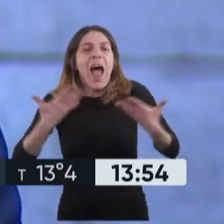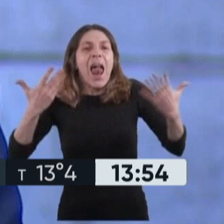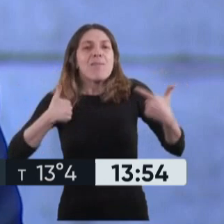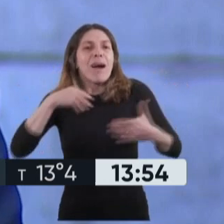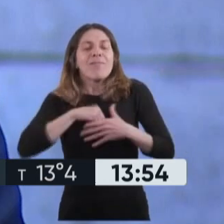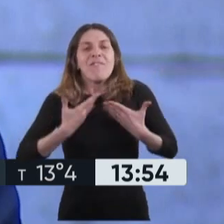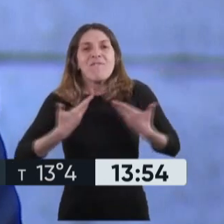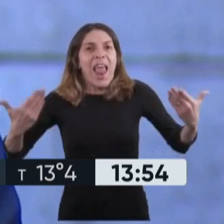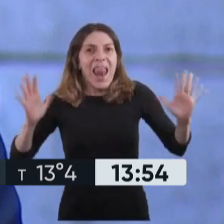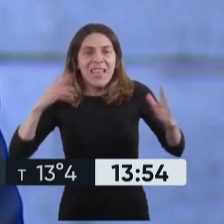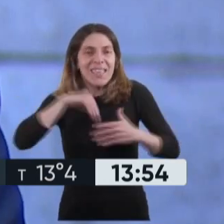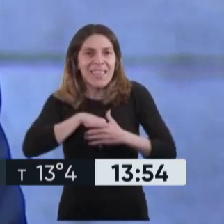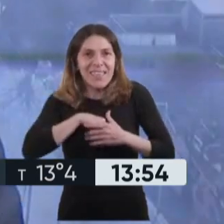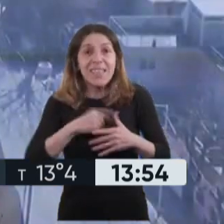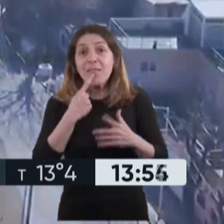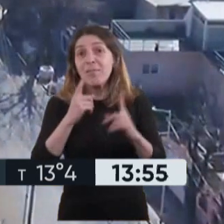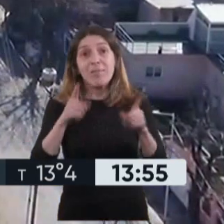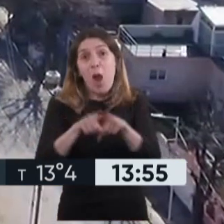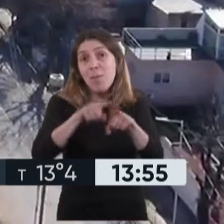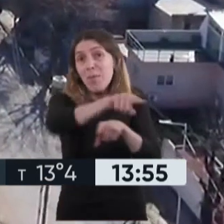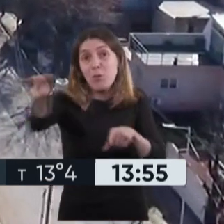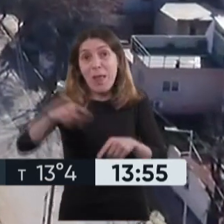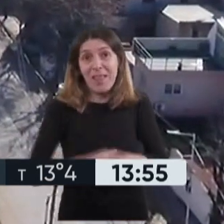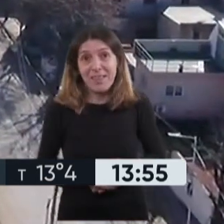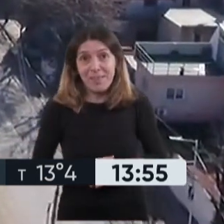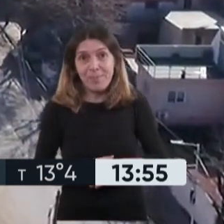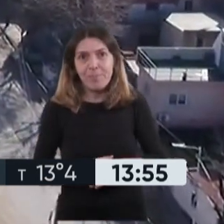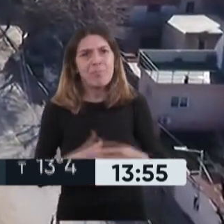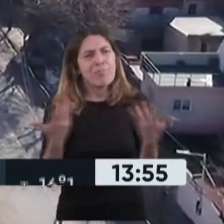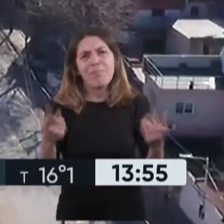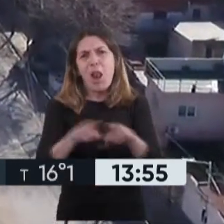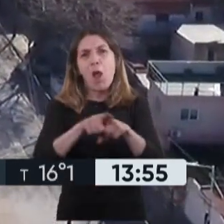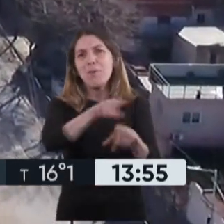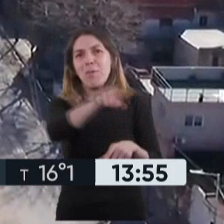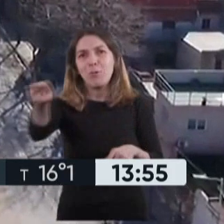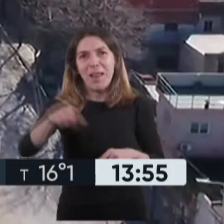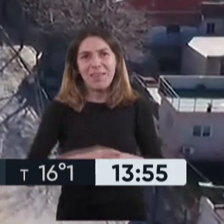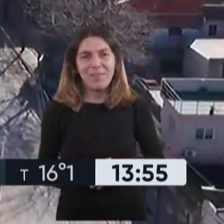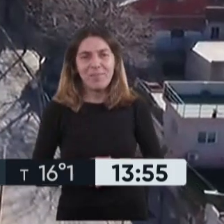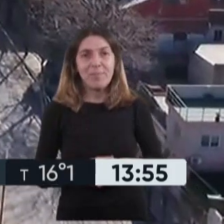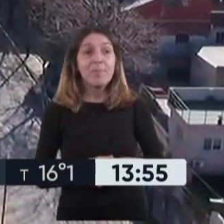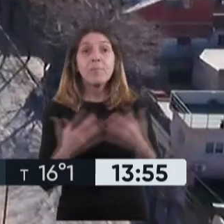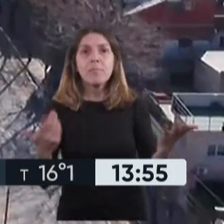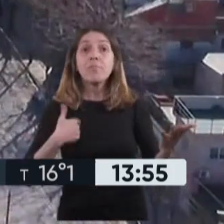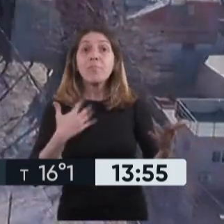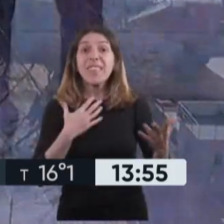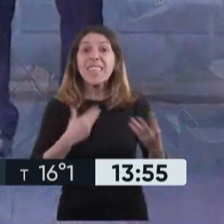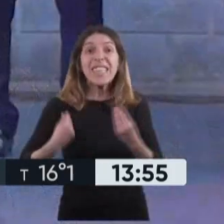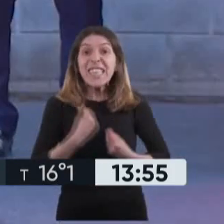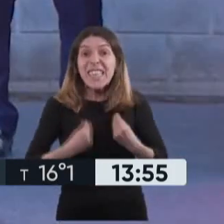me llena el alma tanto como ustedes tanto con ustedes porque lo que siento